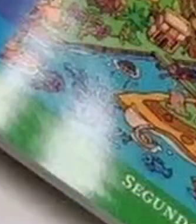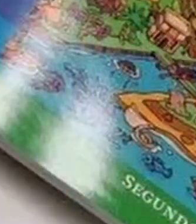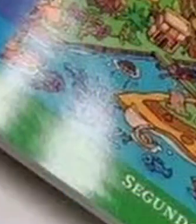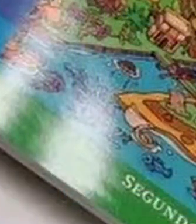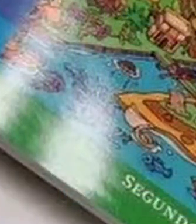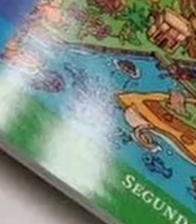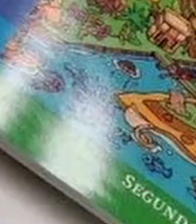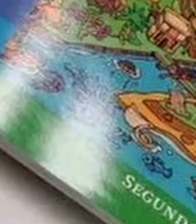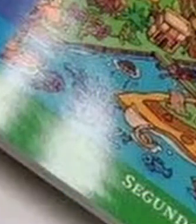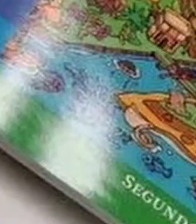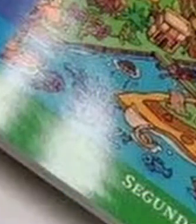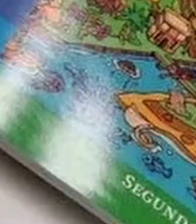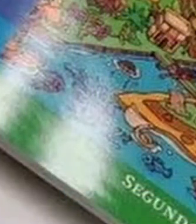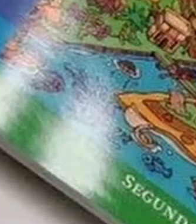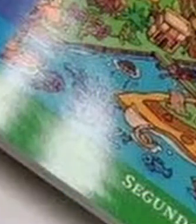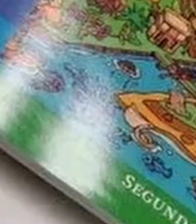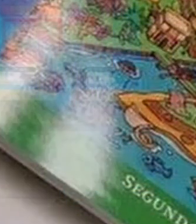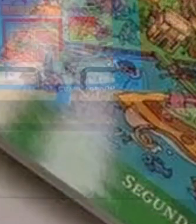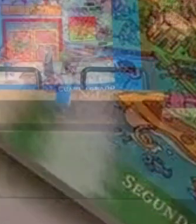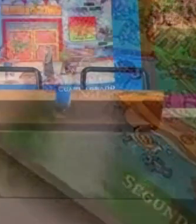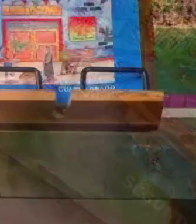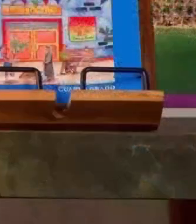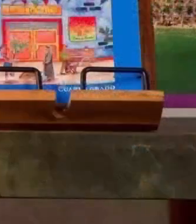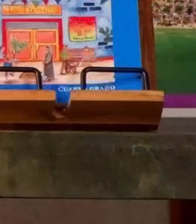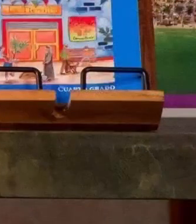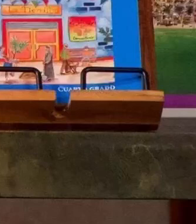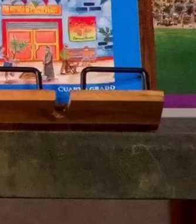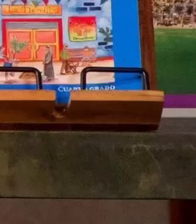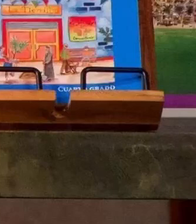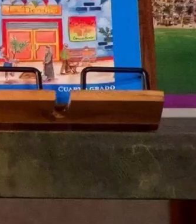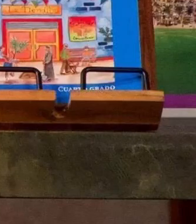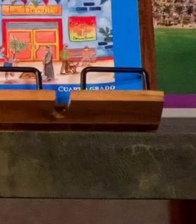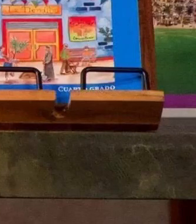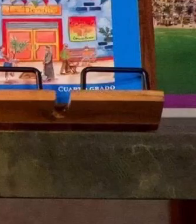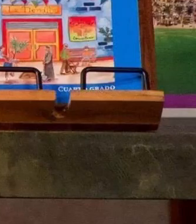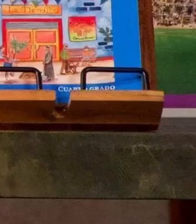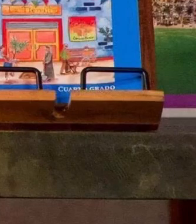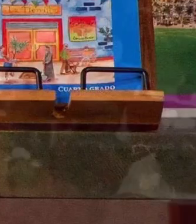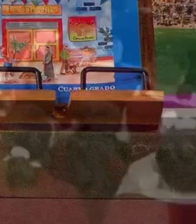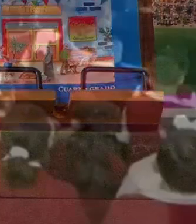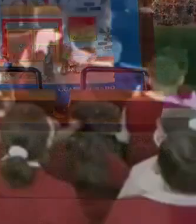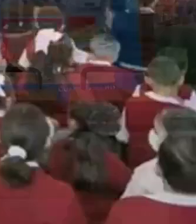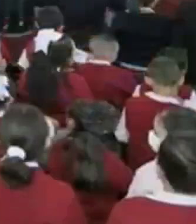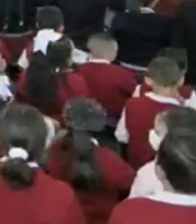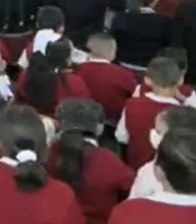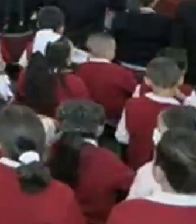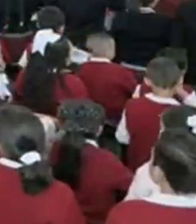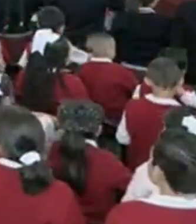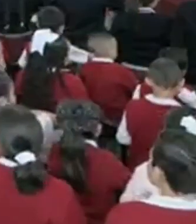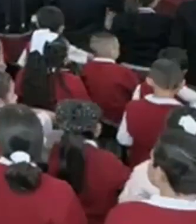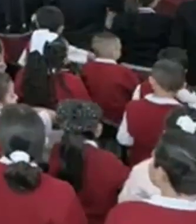de estudiantes los que no recibirán sus libros de texto, tras los amparos promovidos en entidades como el Estado de México y las